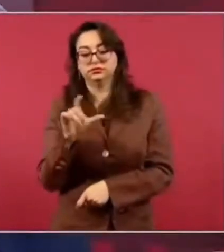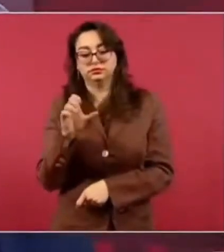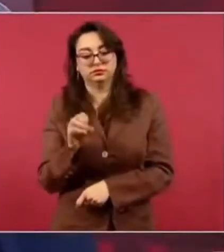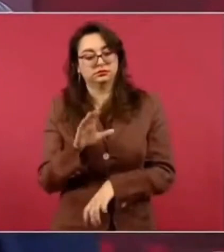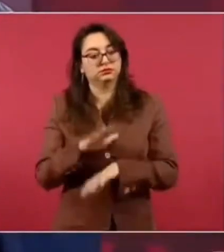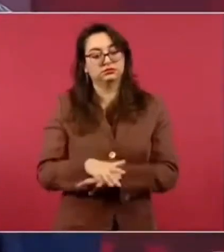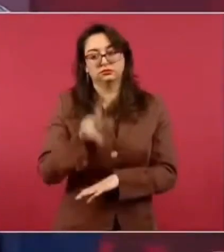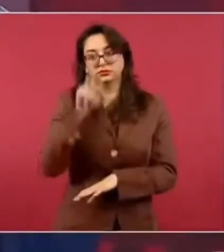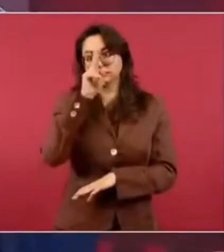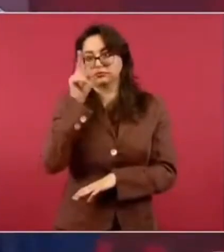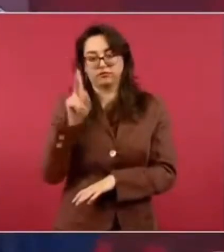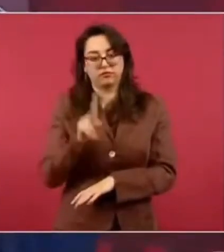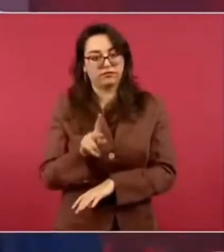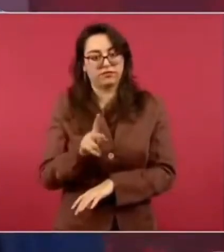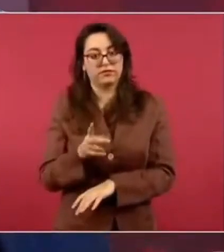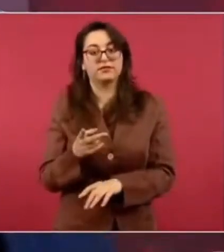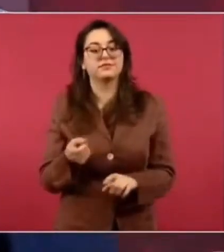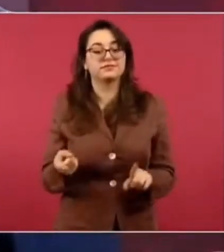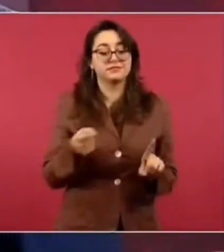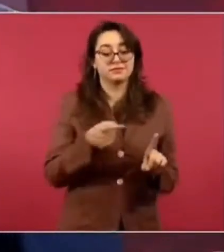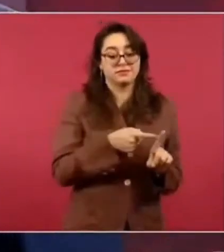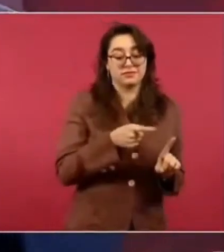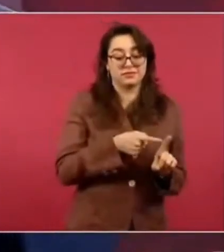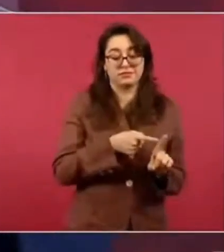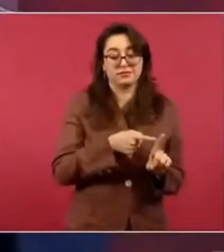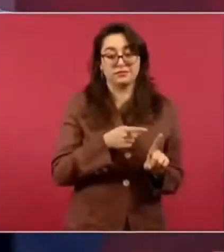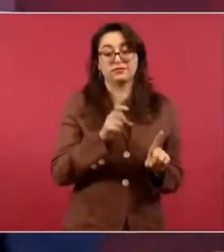González, papá,